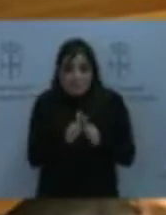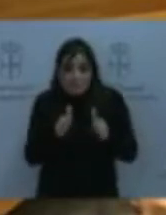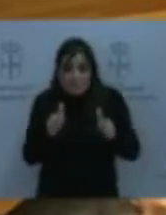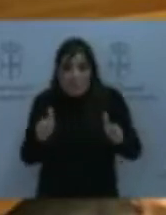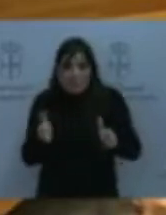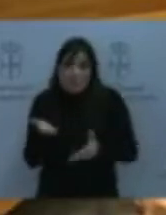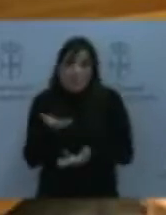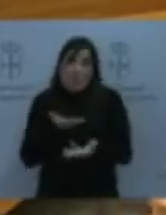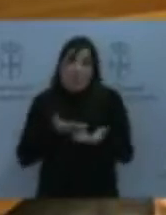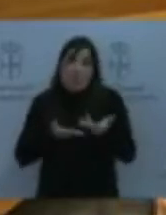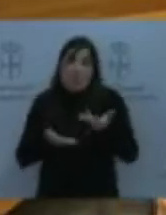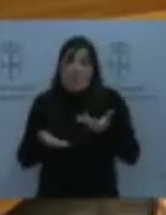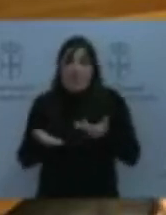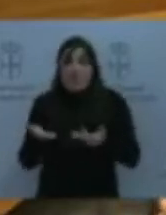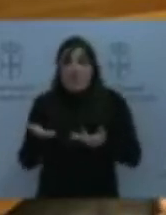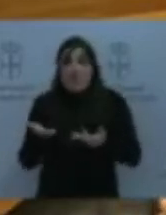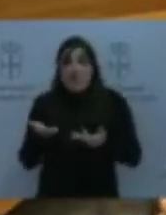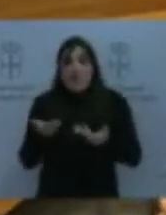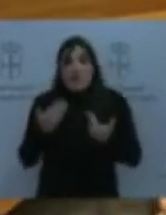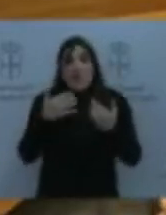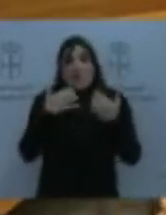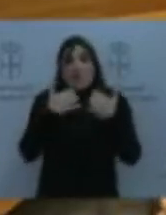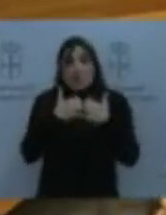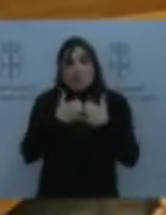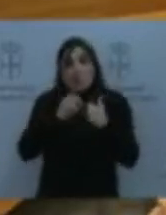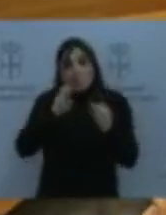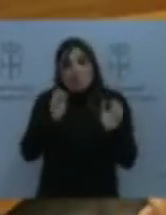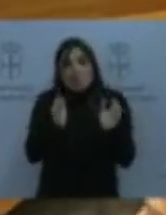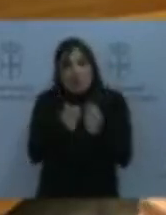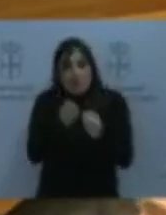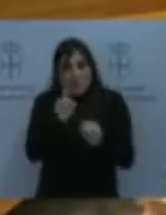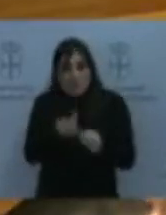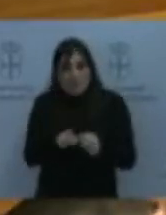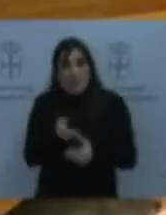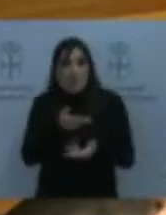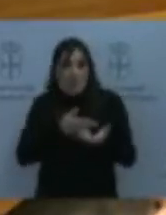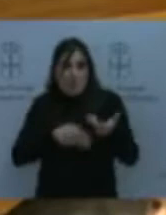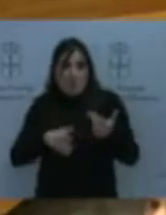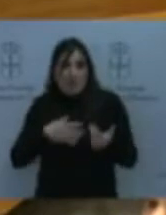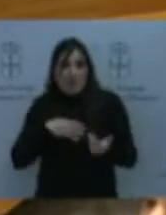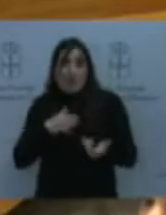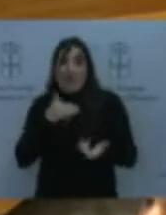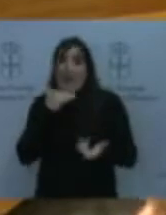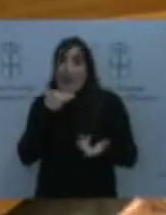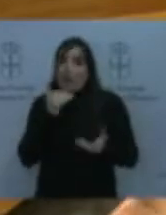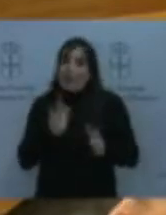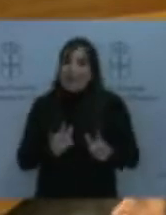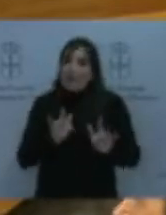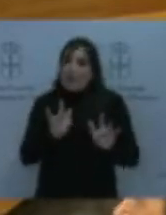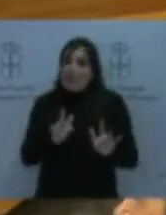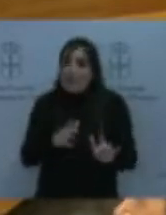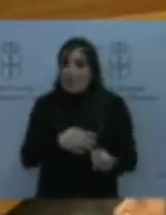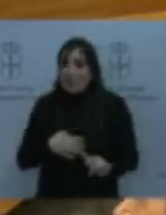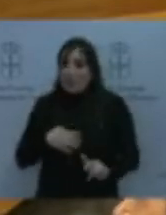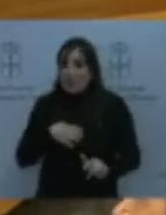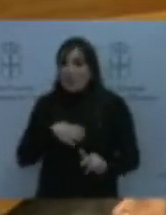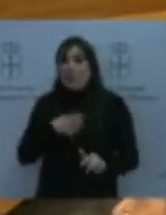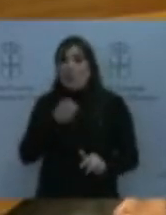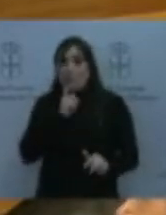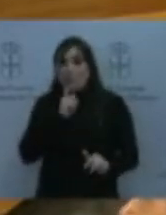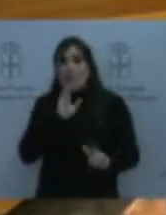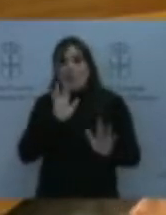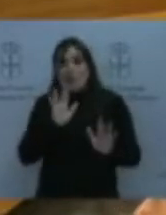industrias del sector, realmente algo muy difícil de implementar, pero que está en marcha. Hay industrias que tienen